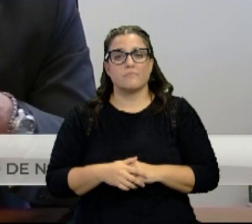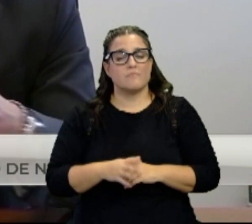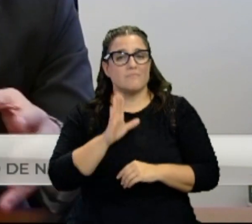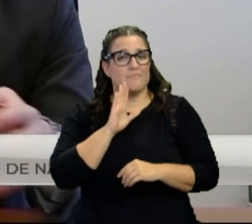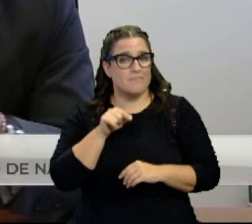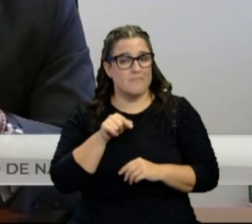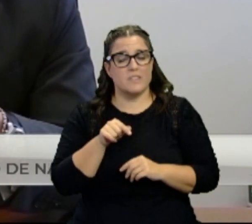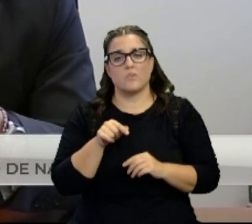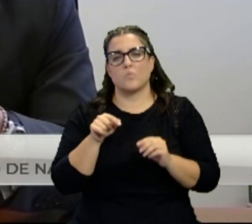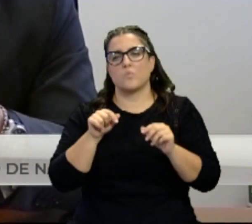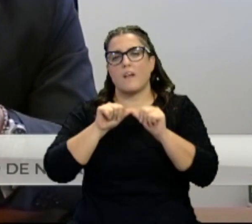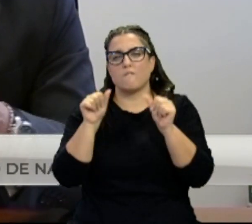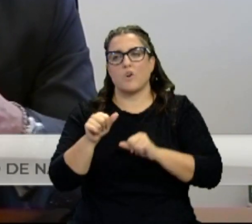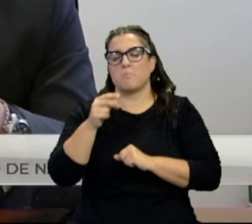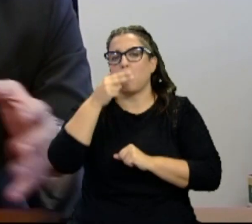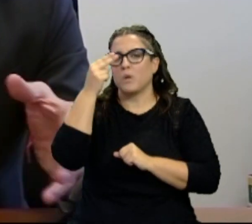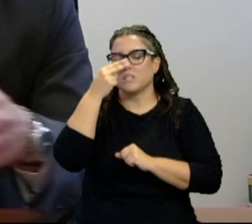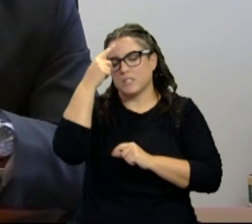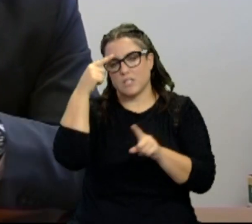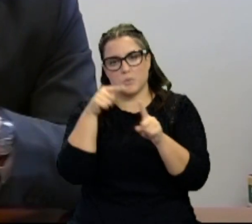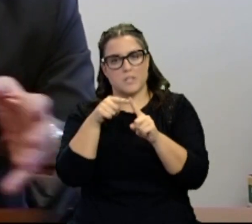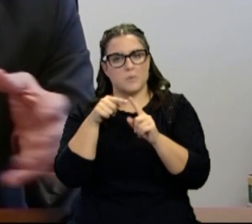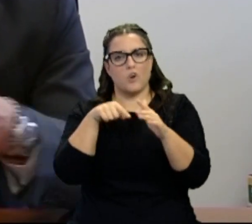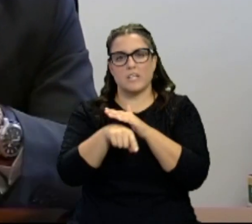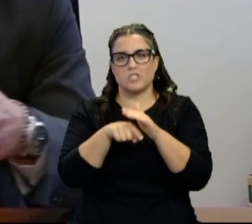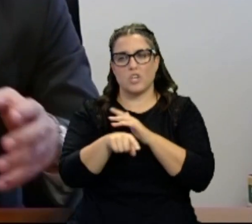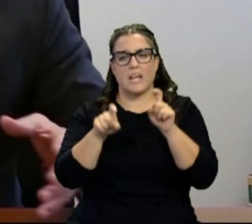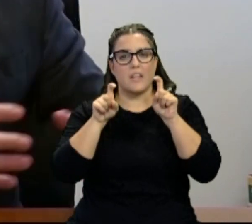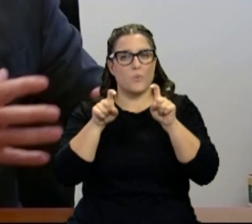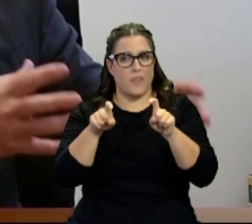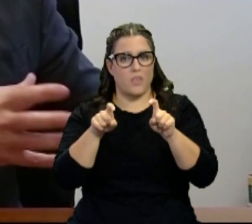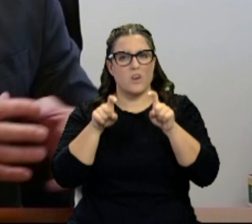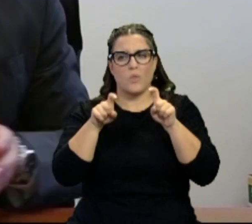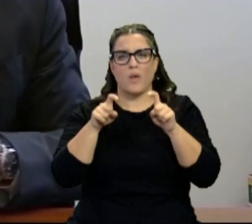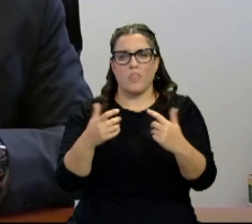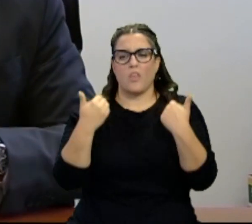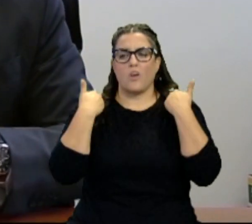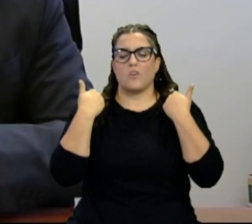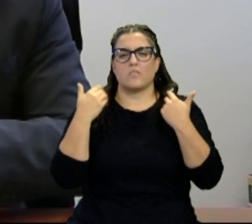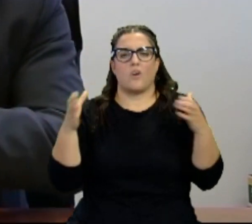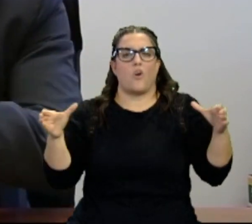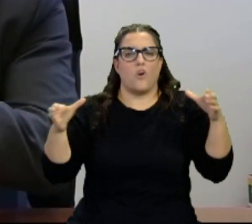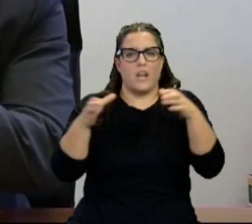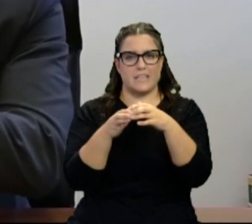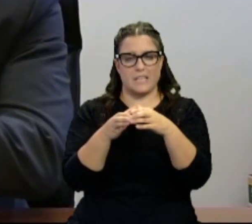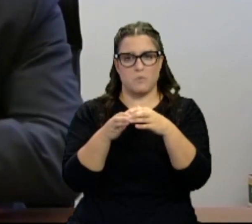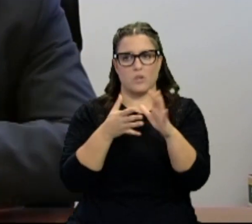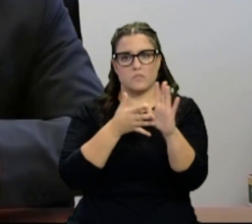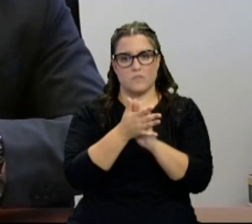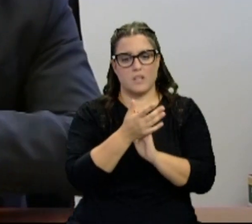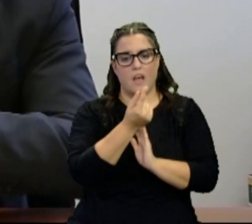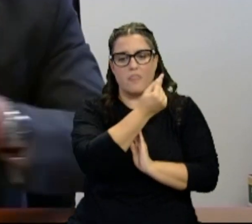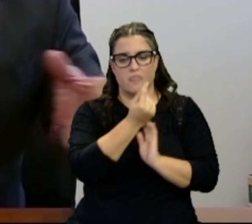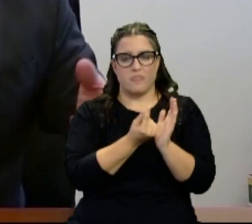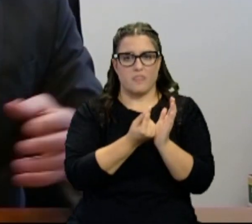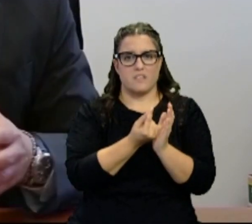muy interesante de gestionar la educación como tarea colectiva, donde al margen del diseño curricular, en el desarrollo